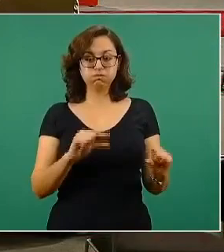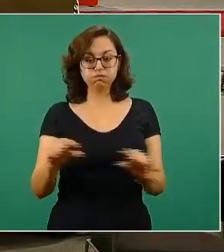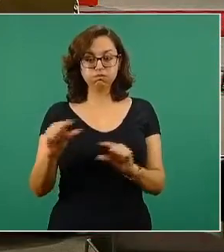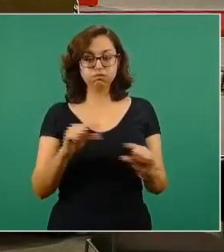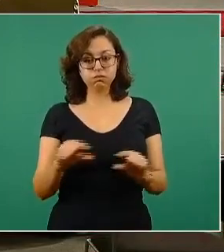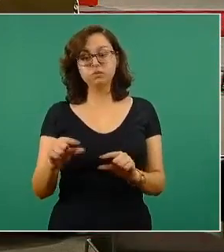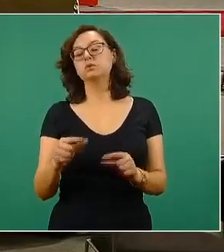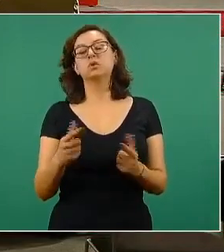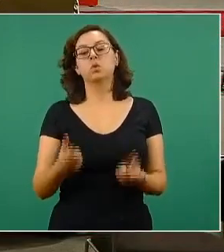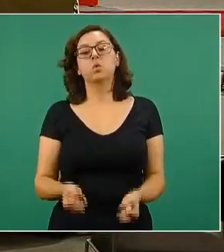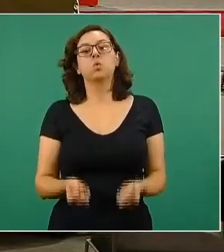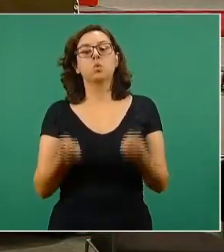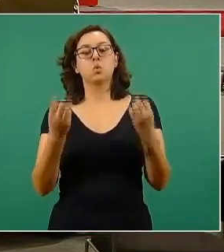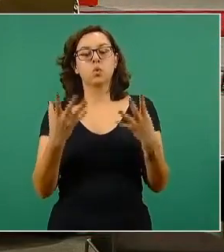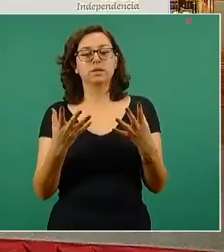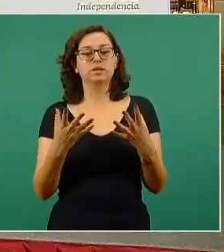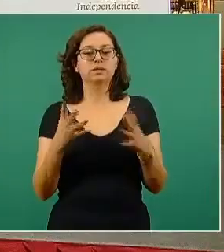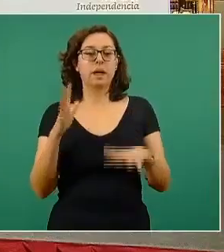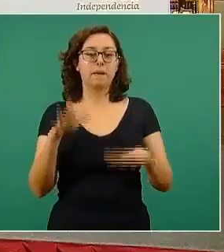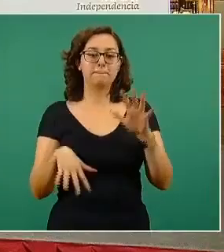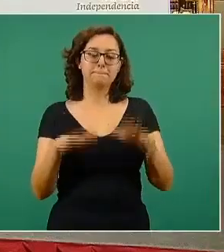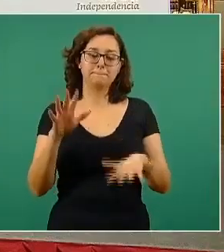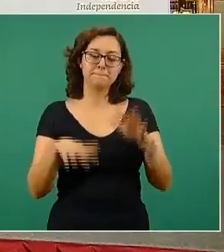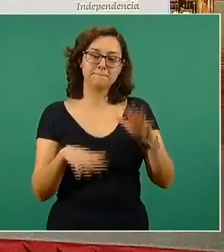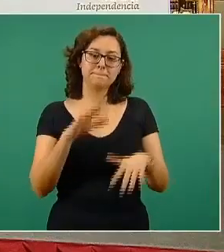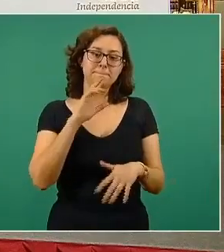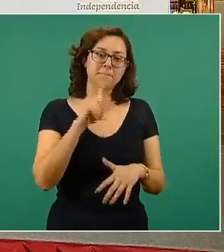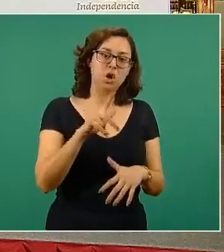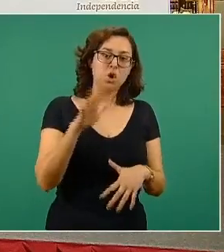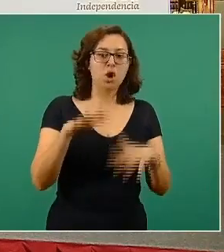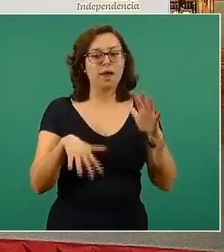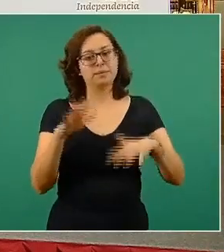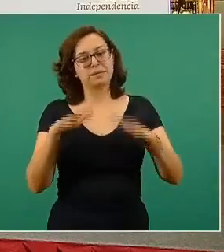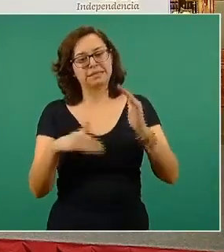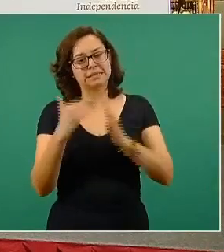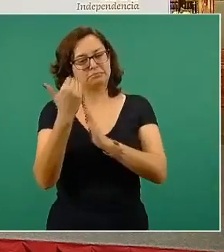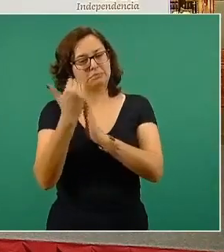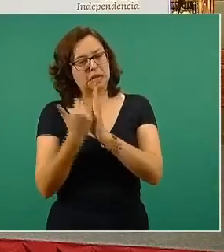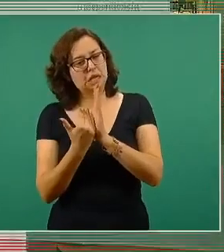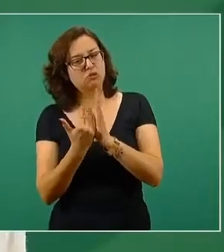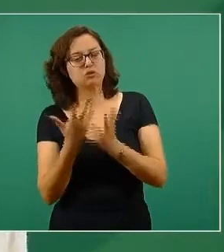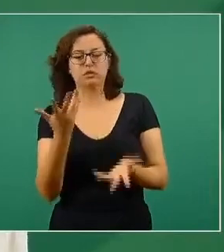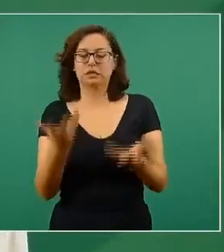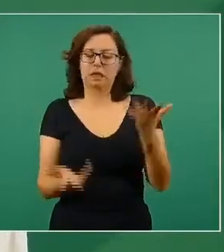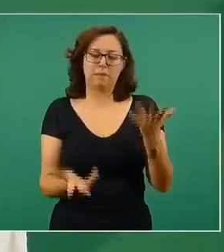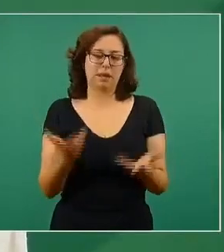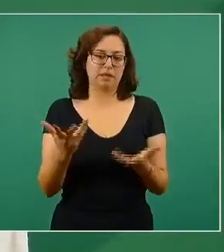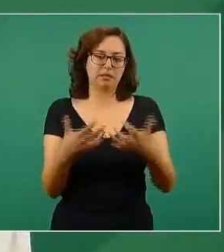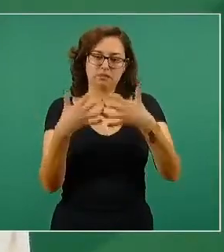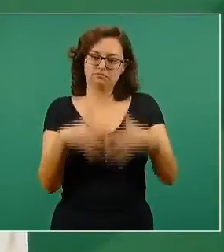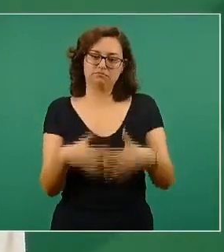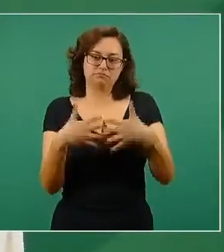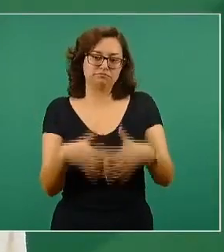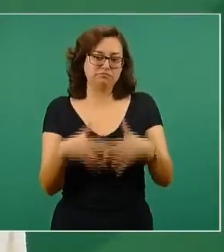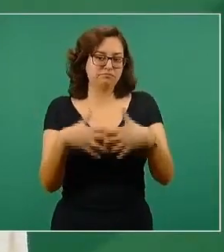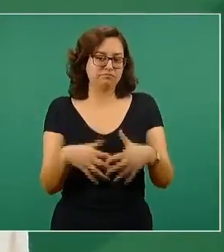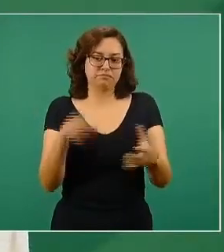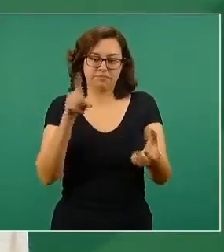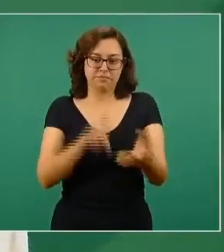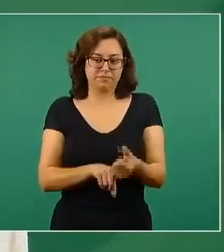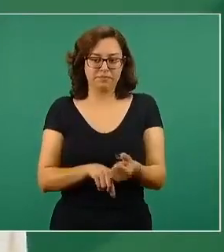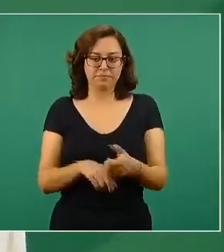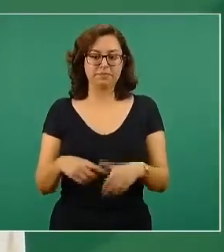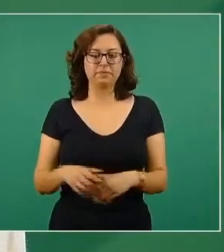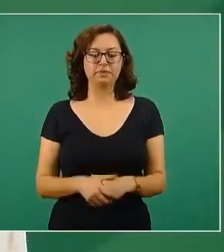réplicas del producto y eso a veces da mejor rendimiento, a veces menor rendimiento, de acuerdo a la variabilidad del proceso conocido en la fabricación